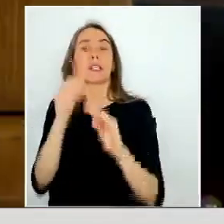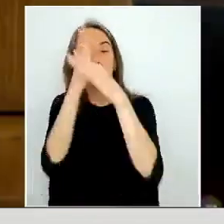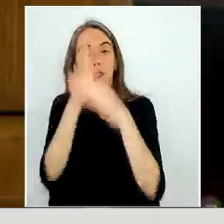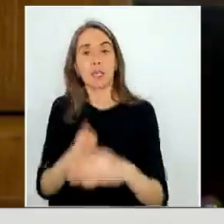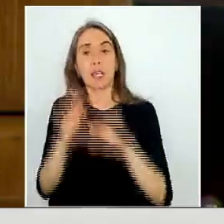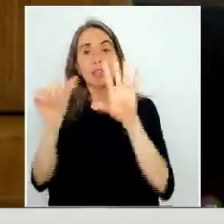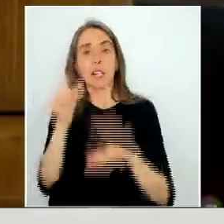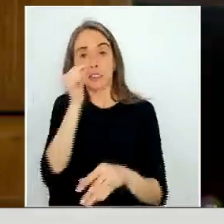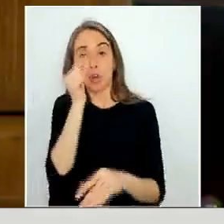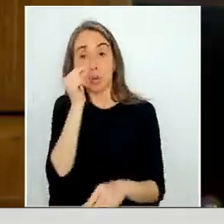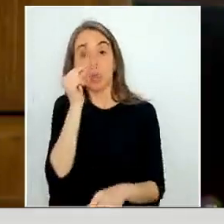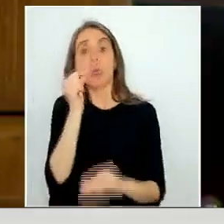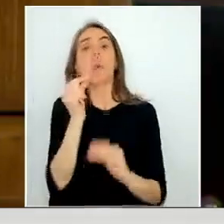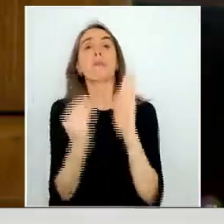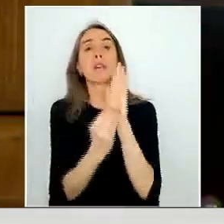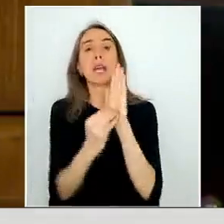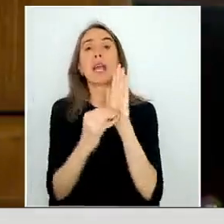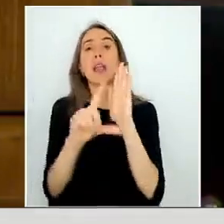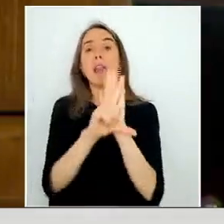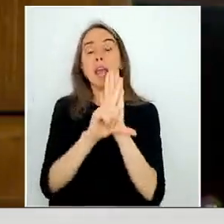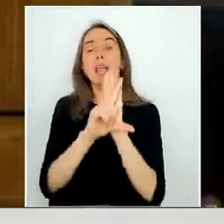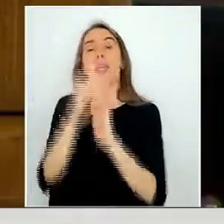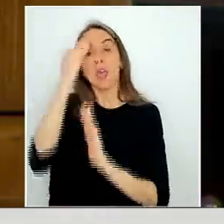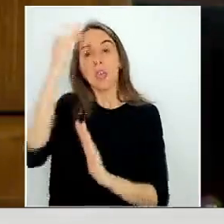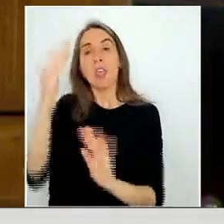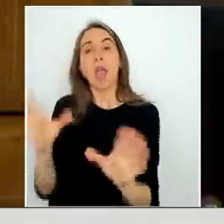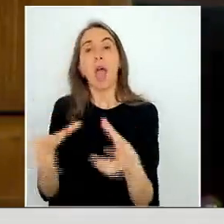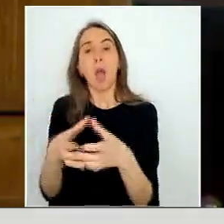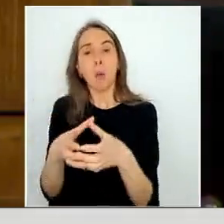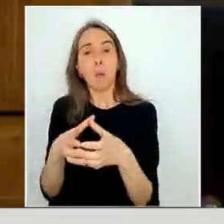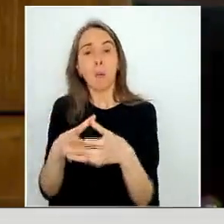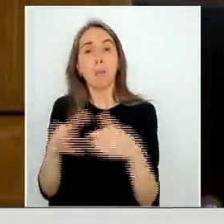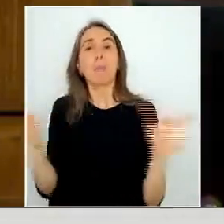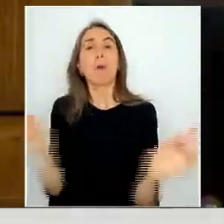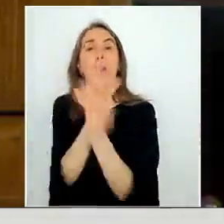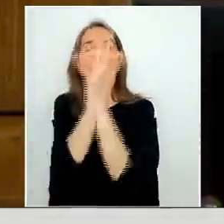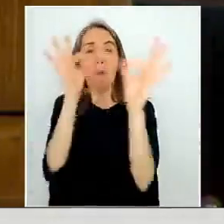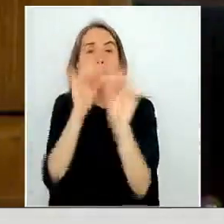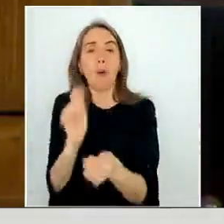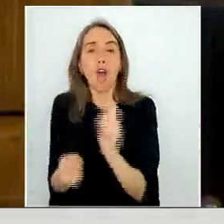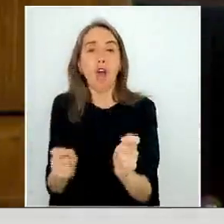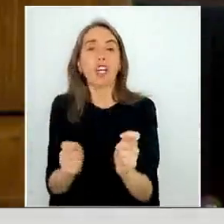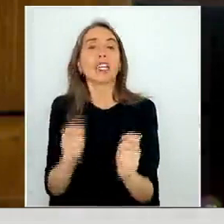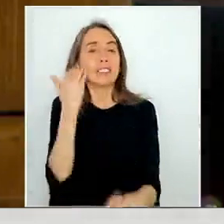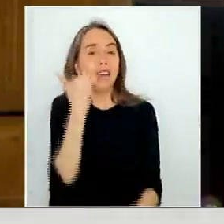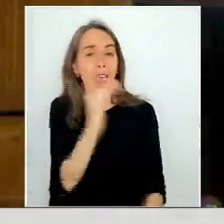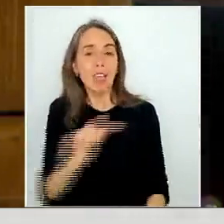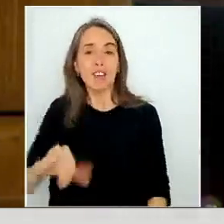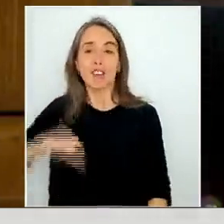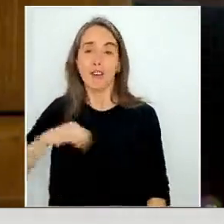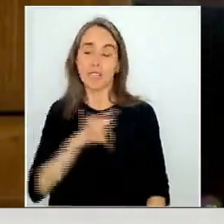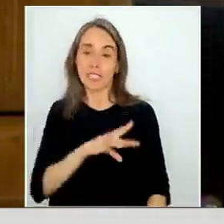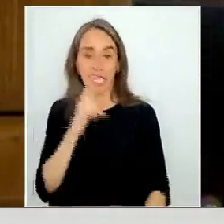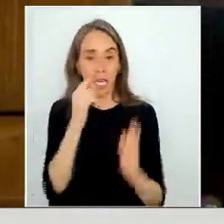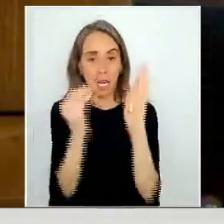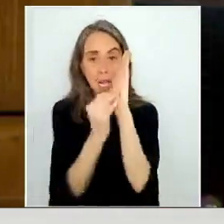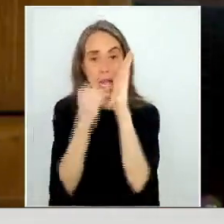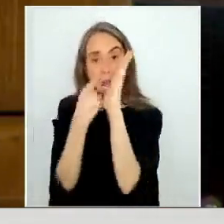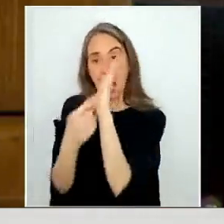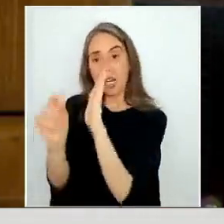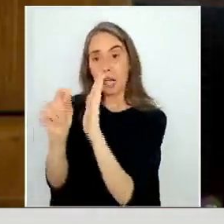la eh banda y de orquestas infantiles juveniles en Chile estamos reconociendo y celebrando un arduo